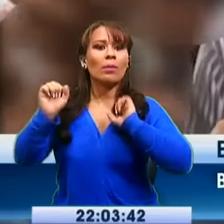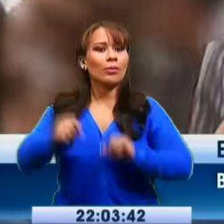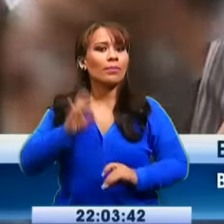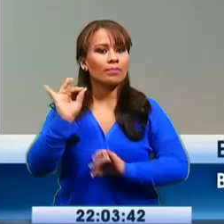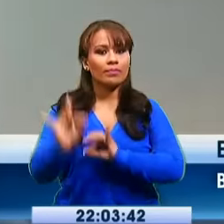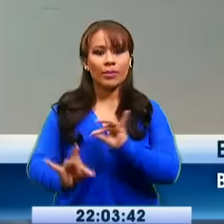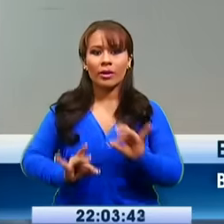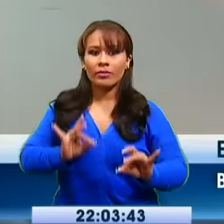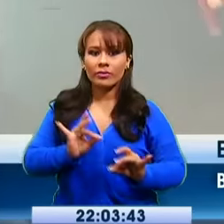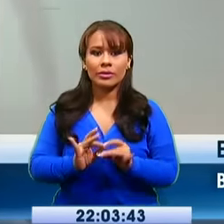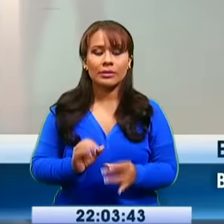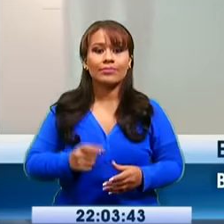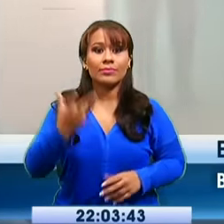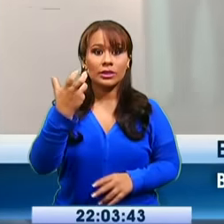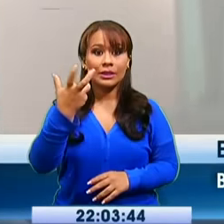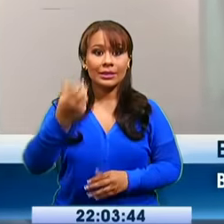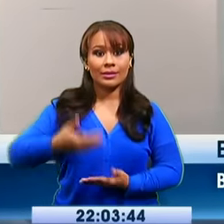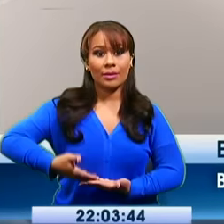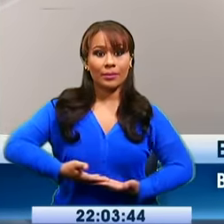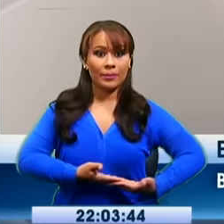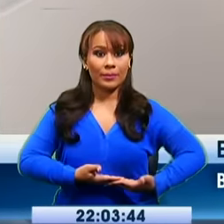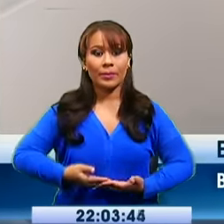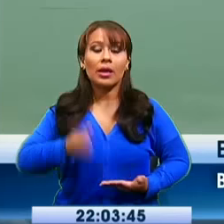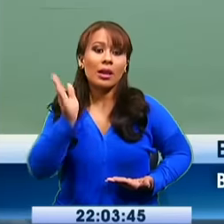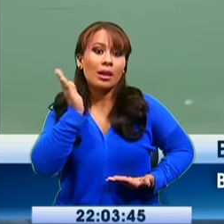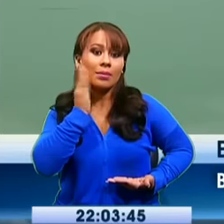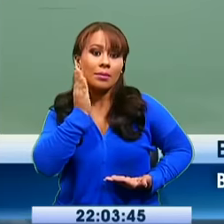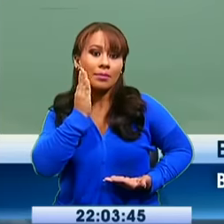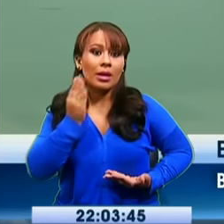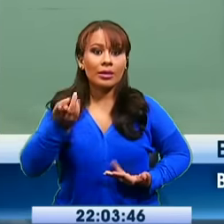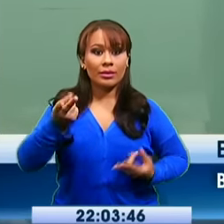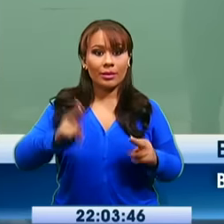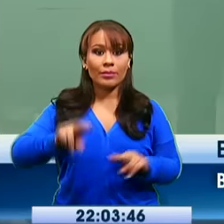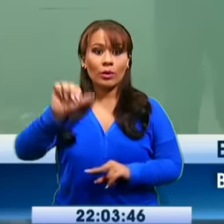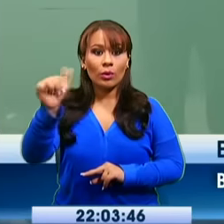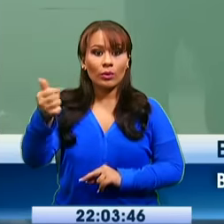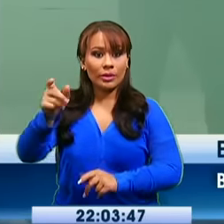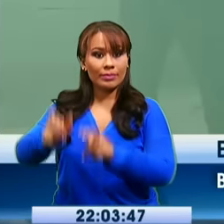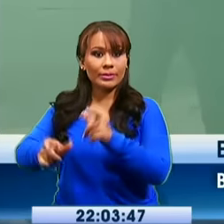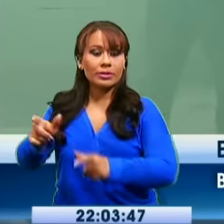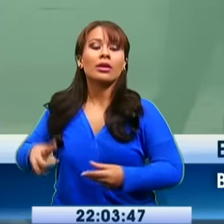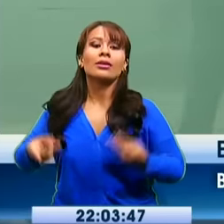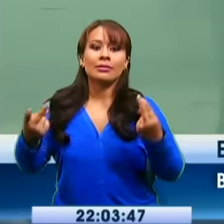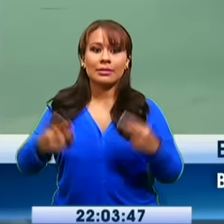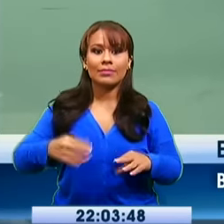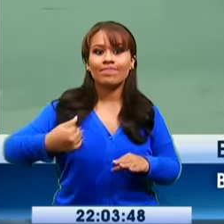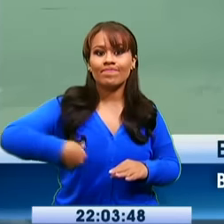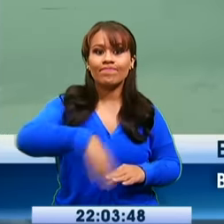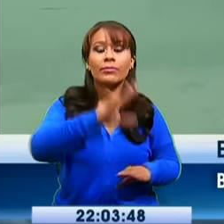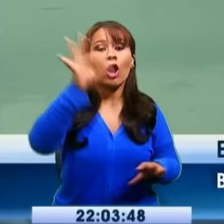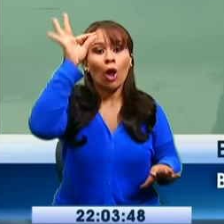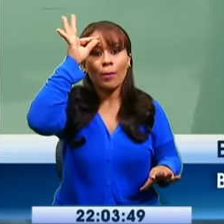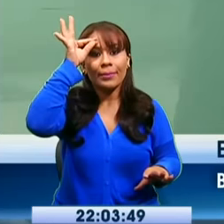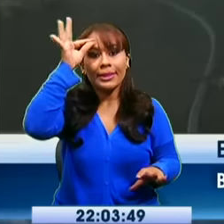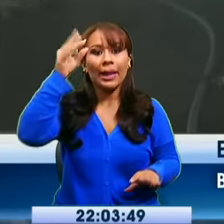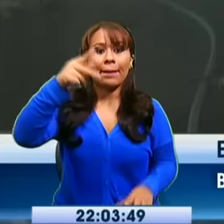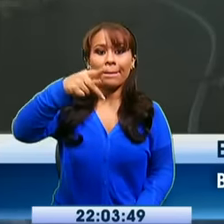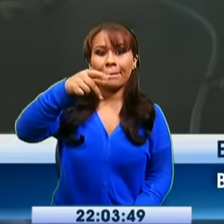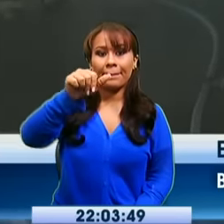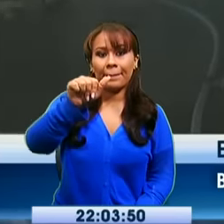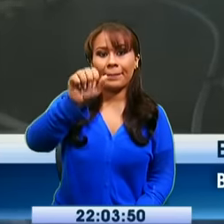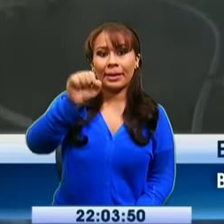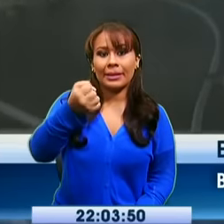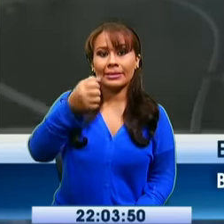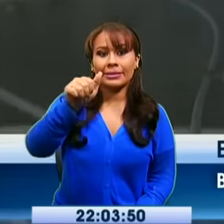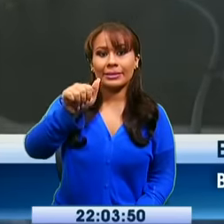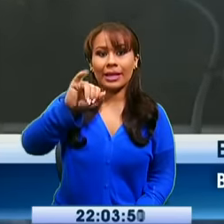perfección 13 bebés y sus madres a más de otras pacientes fueron llevados a los hospitales de pasaje y machala para